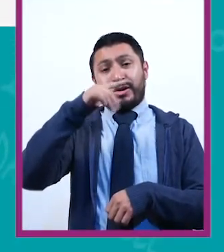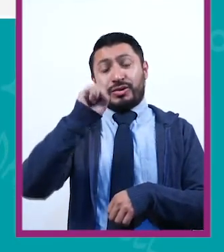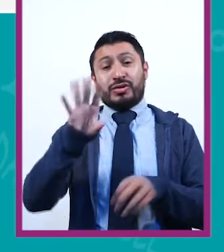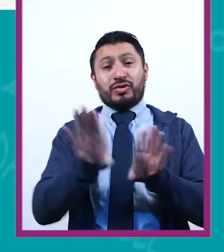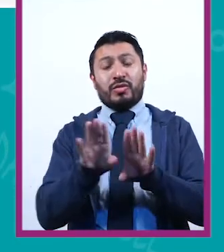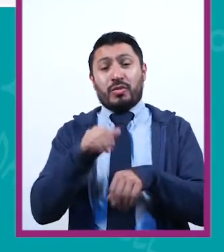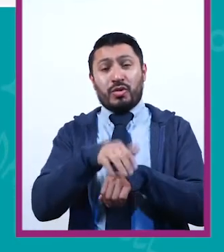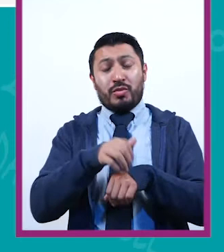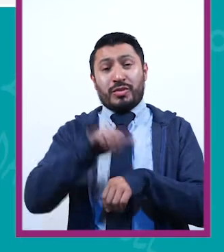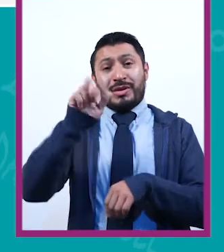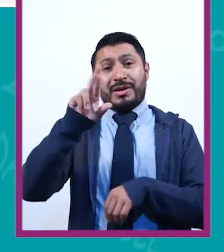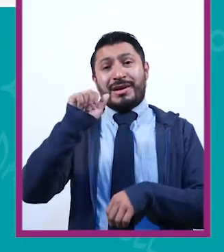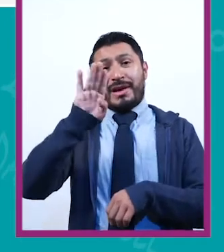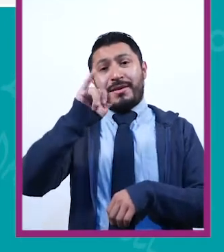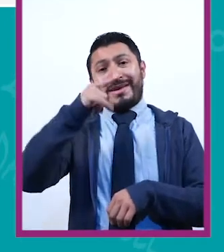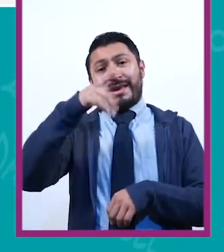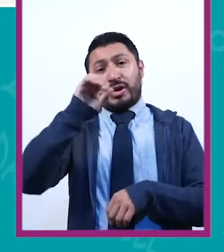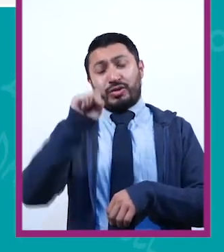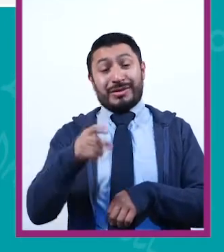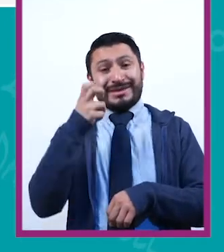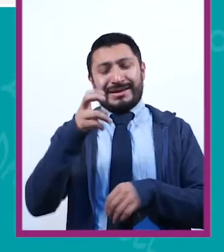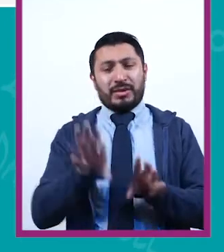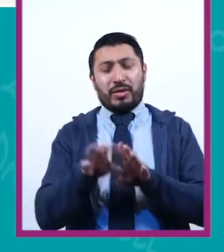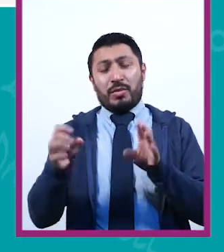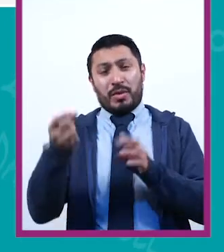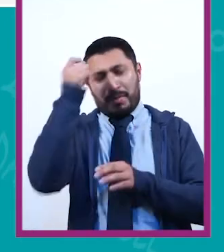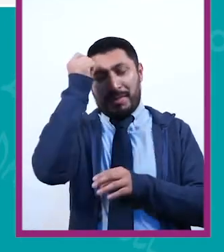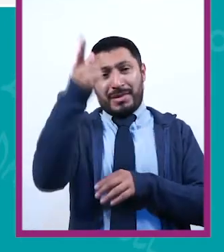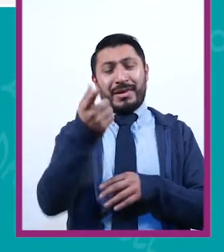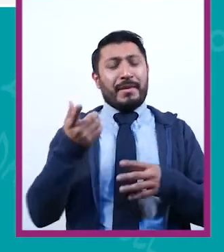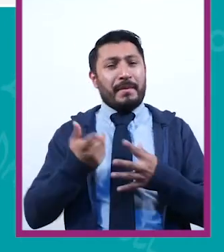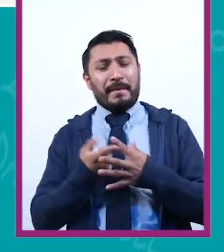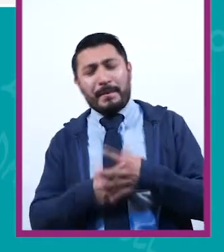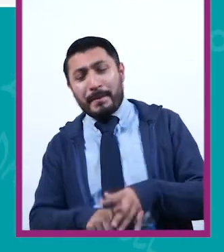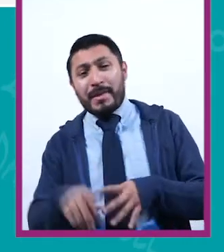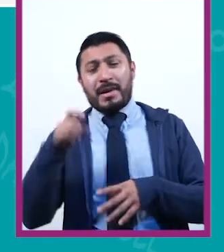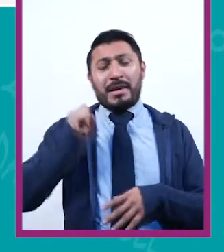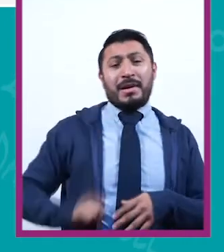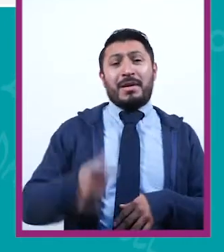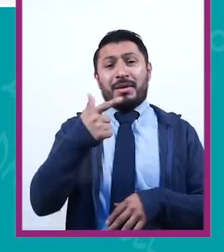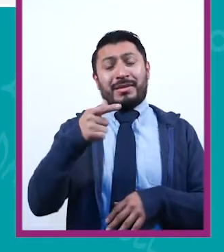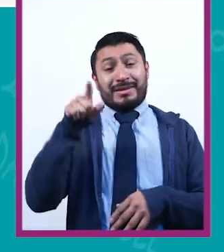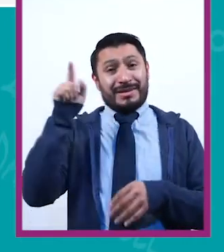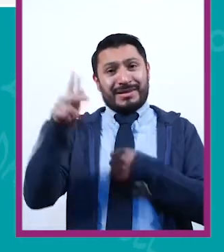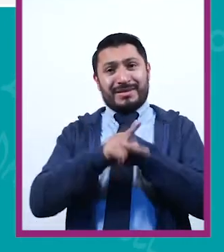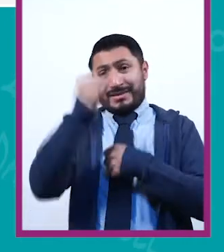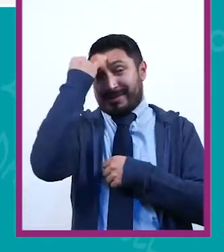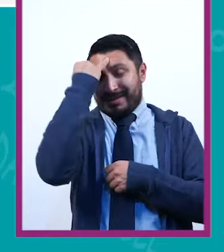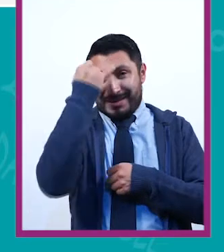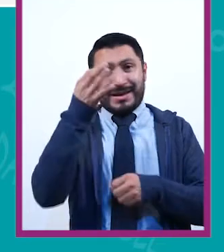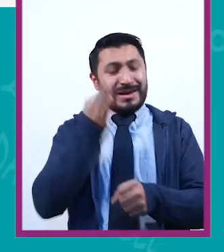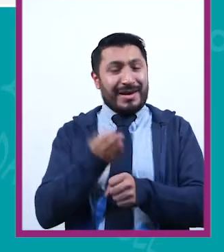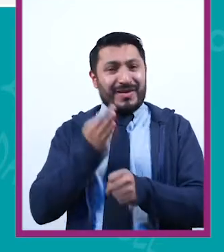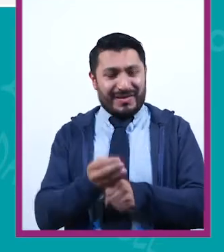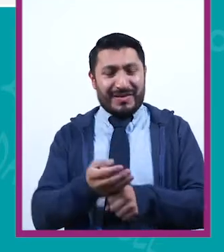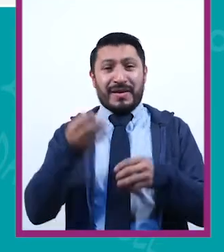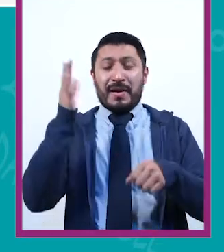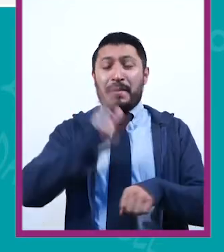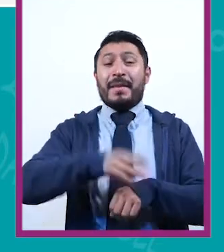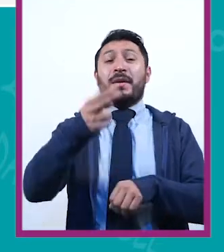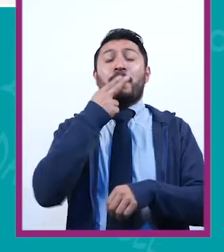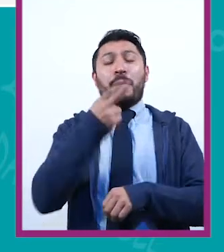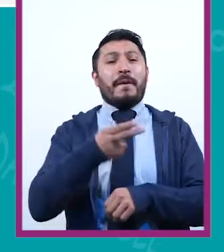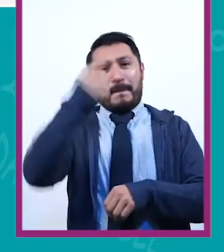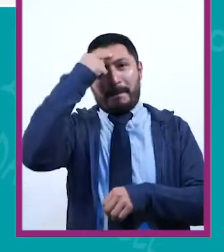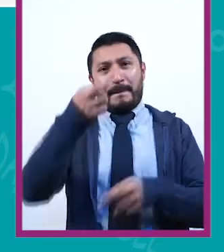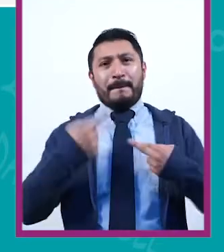números indoarábigos, comúnmente denominados números arábigos, son una invención que surgió alrededor del siglo VII en la